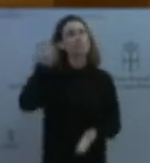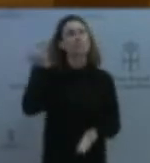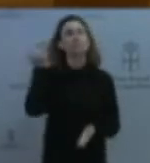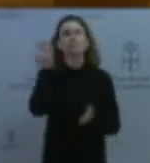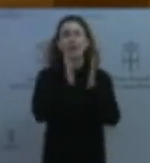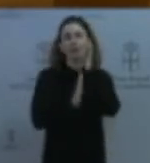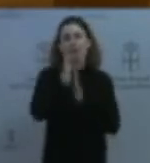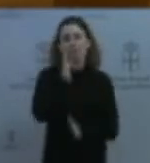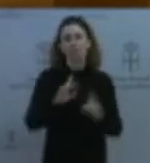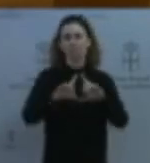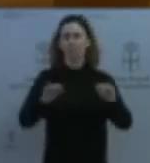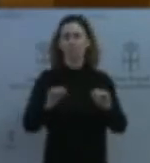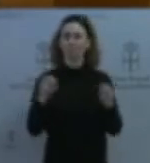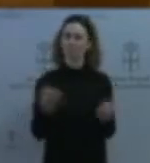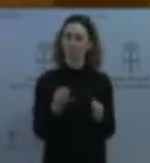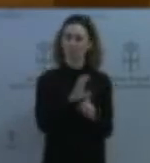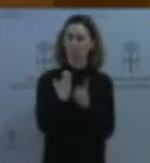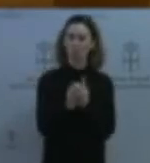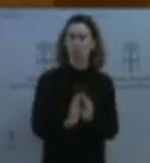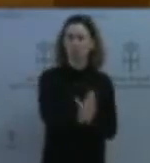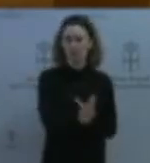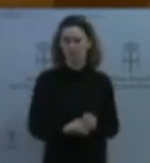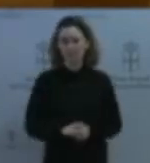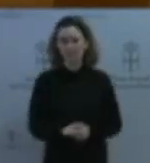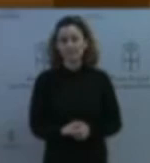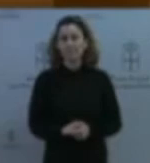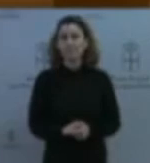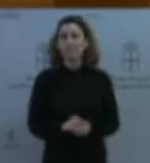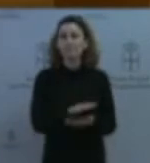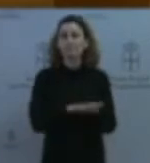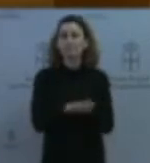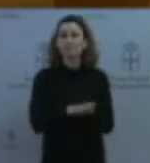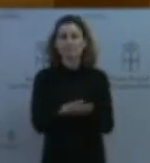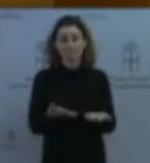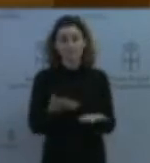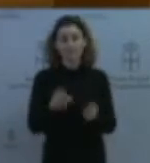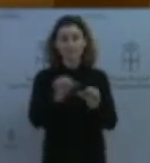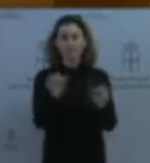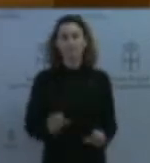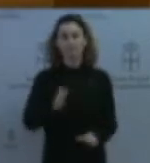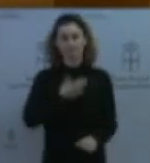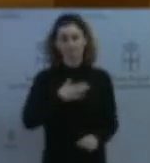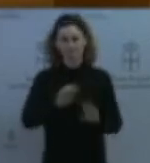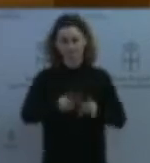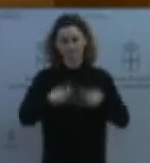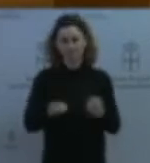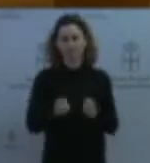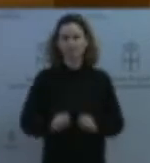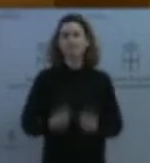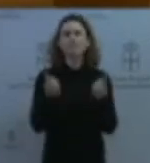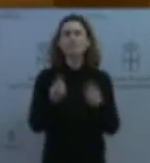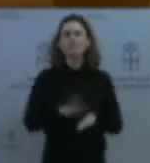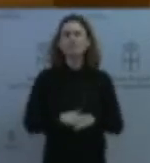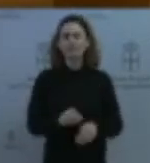fundamental. Decía y hablaba del modelo propio de la reforma de la oficialidad. ¿Por qué? Primero, porque el nuestro modelo no tiene por qué